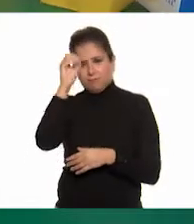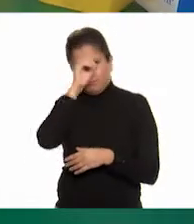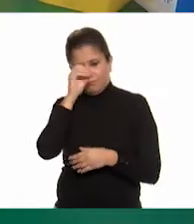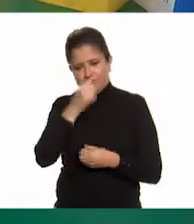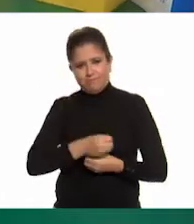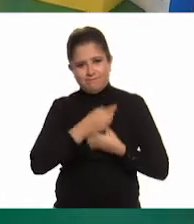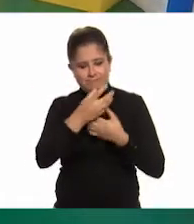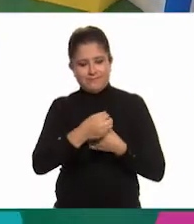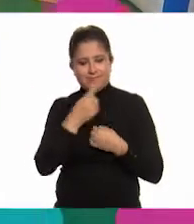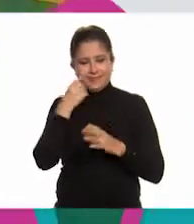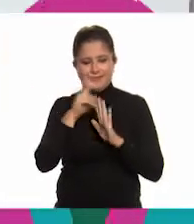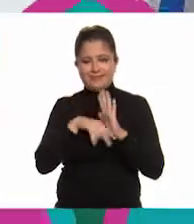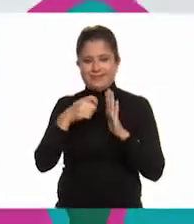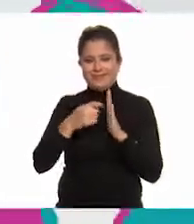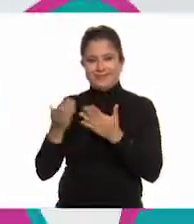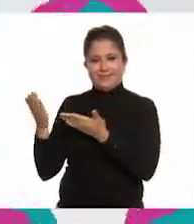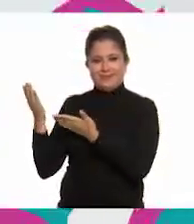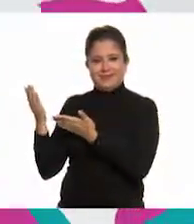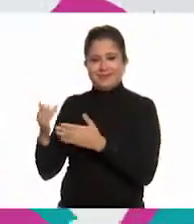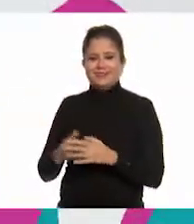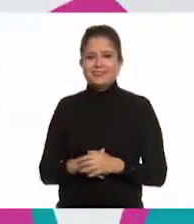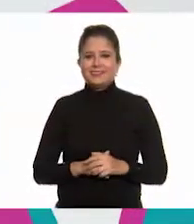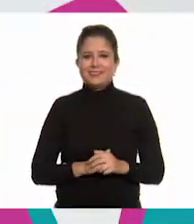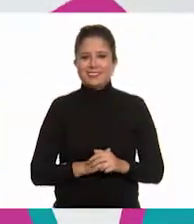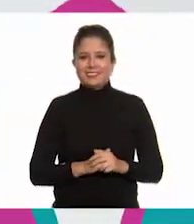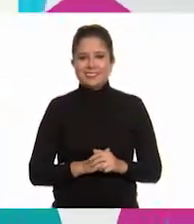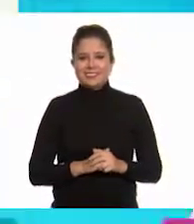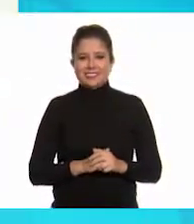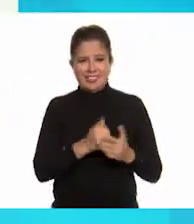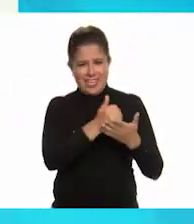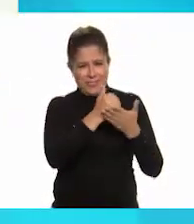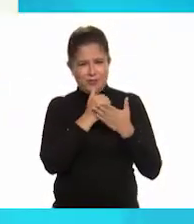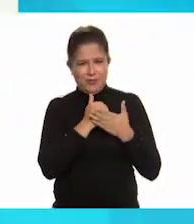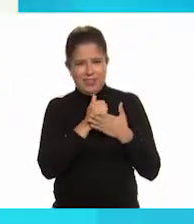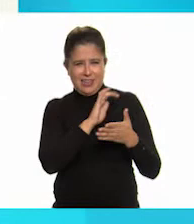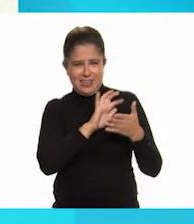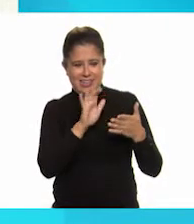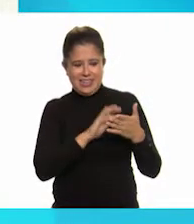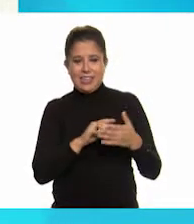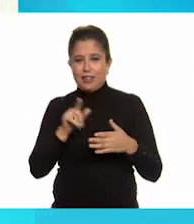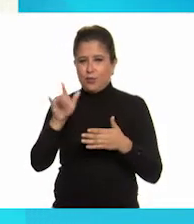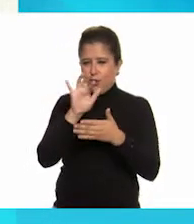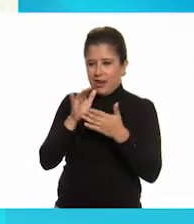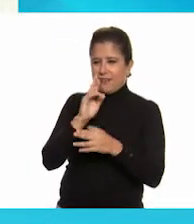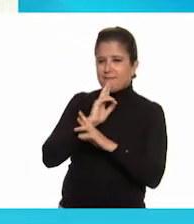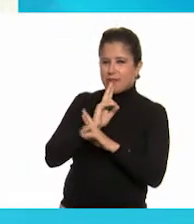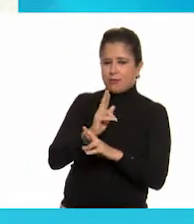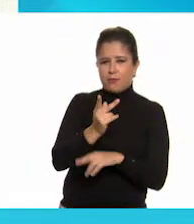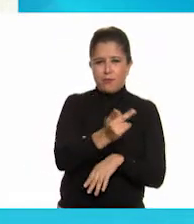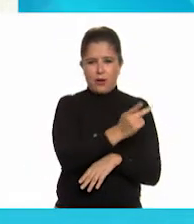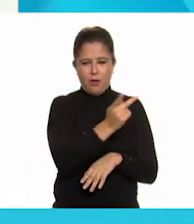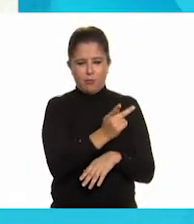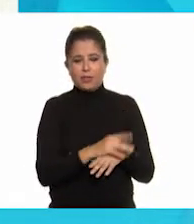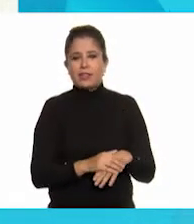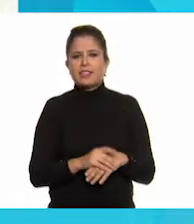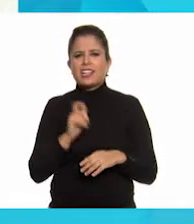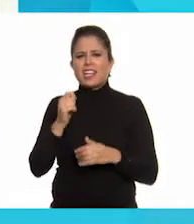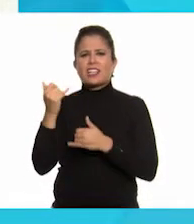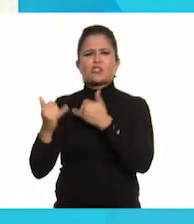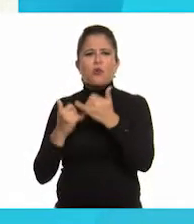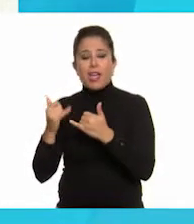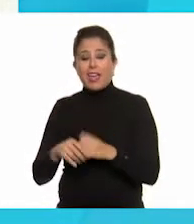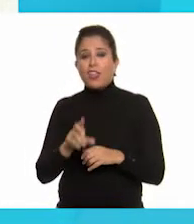opiniones. Vamos a verlas. Estaría padrísimo. A ver, ahí están. ¿Me ayudas a leerla? Yo leo la pregunta y tú la respuesta. ¿De qué juego se trata?